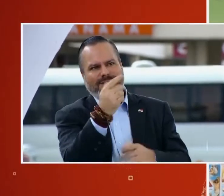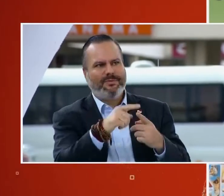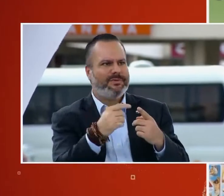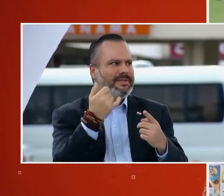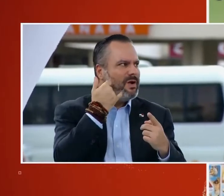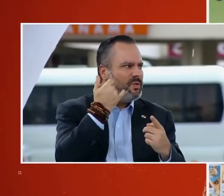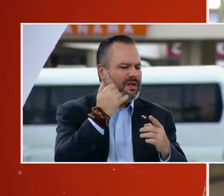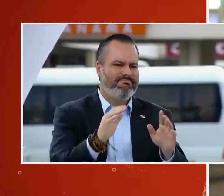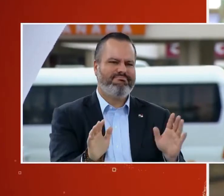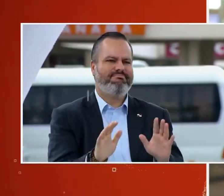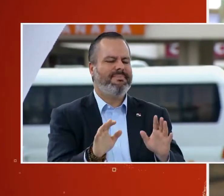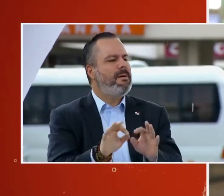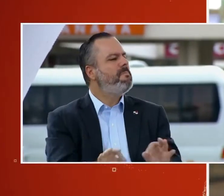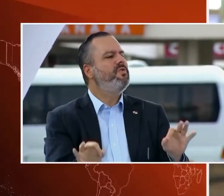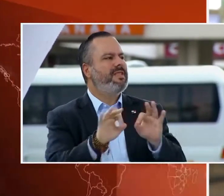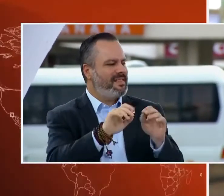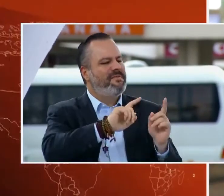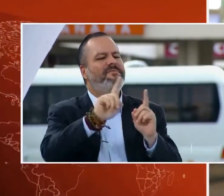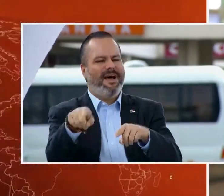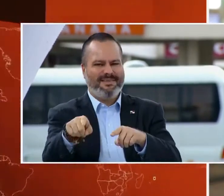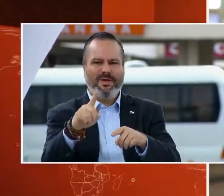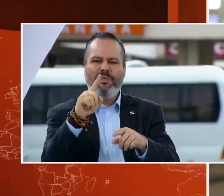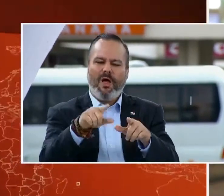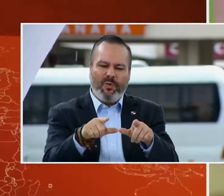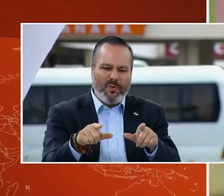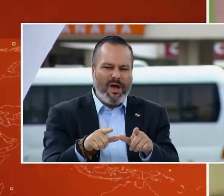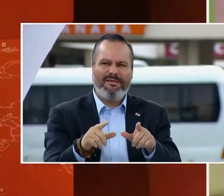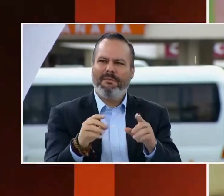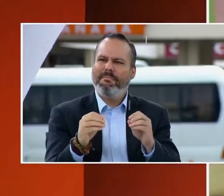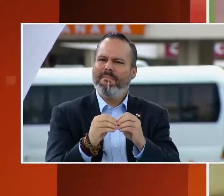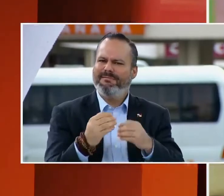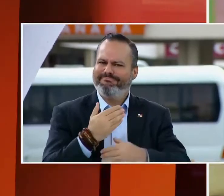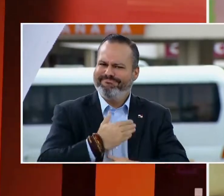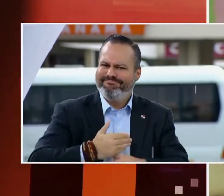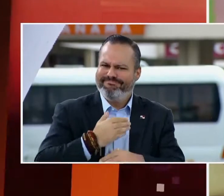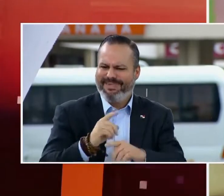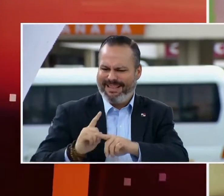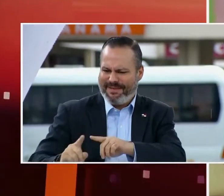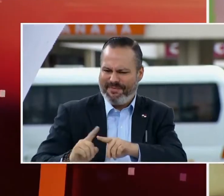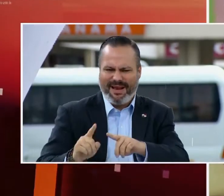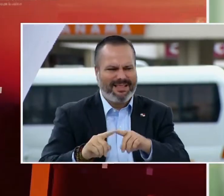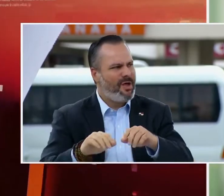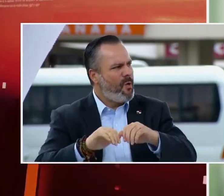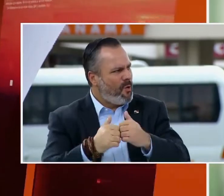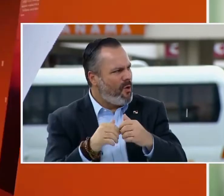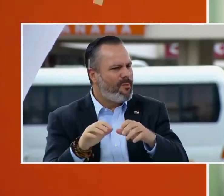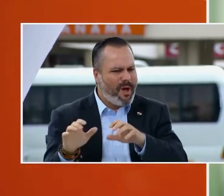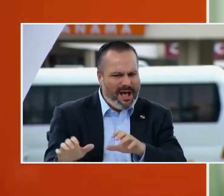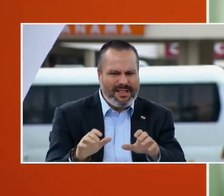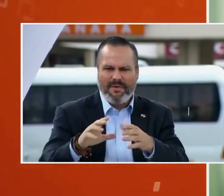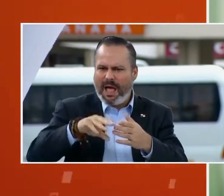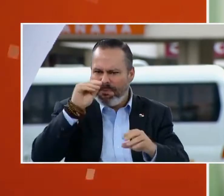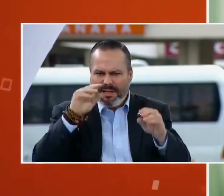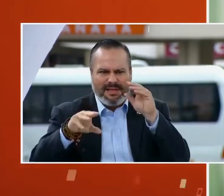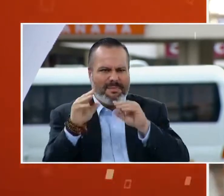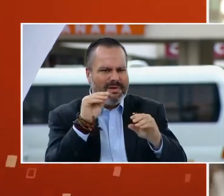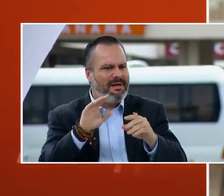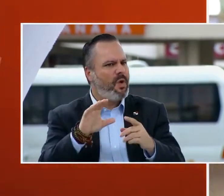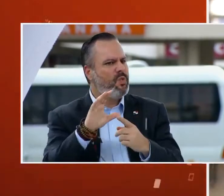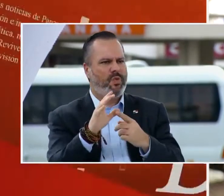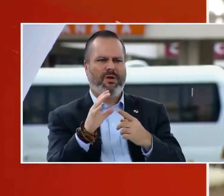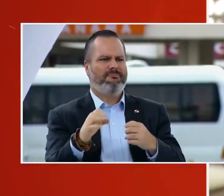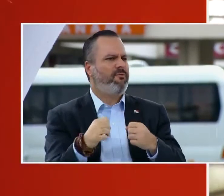terminan sus clases y se van a sus hogares para ver televisión, jugar con sus celulares, pero queremos hacer espacio para que ellos puedan